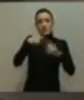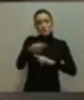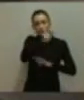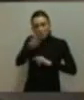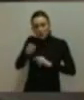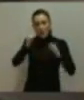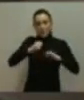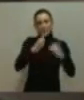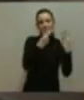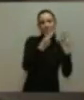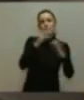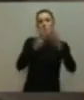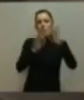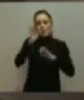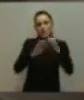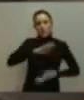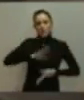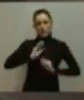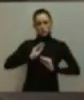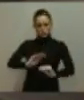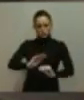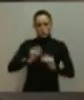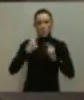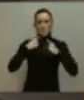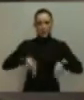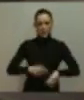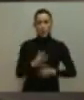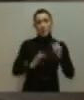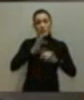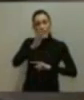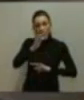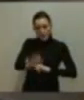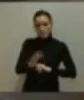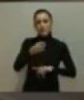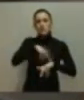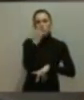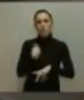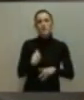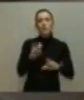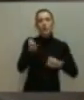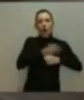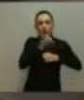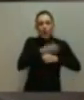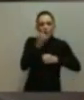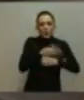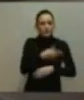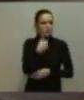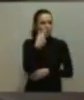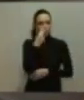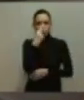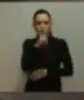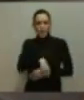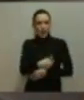de su capacidad adquisitiva. Y al mismo tiempo que se encuentran con que los ahorros se ven devaluados porque los bancos bajan los tipos de